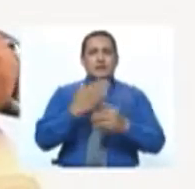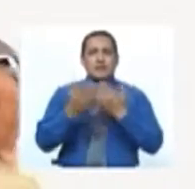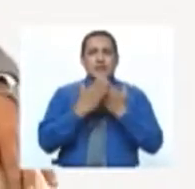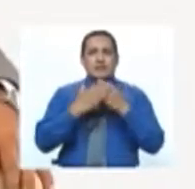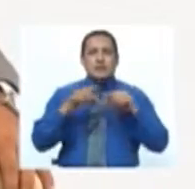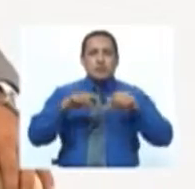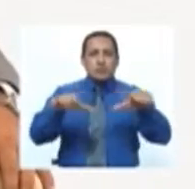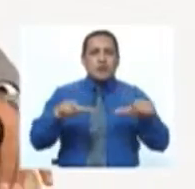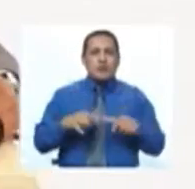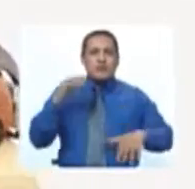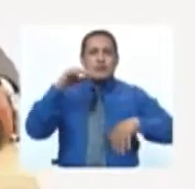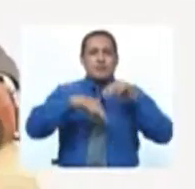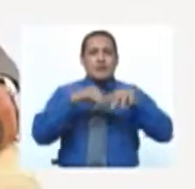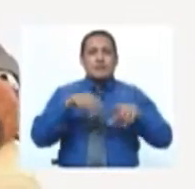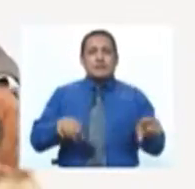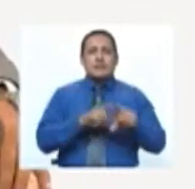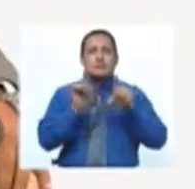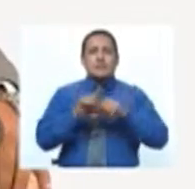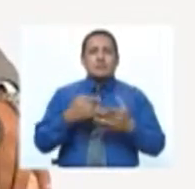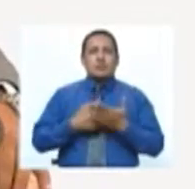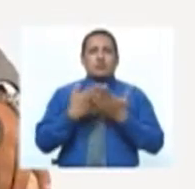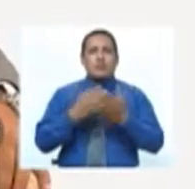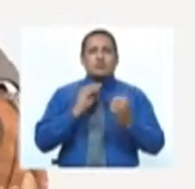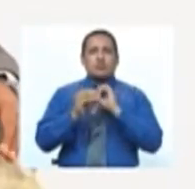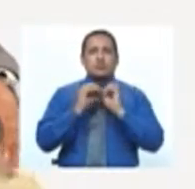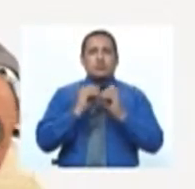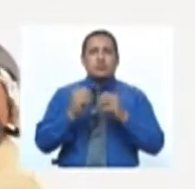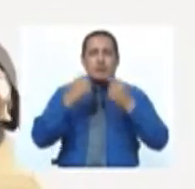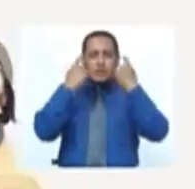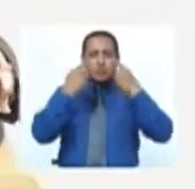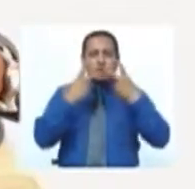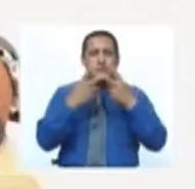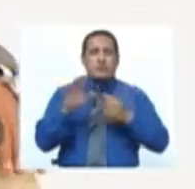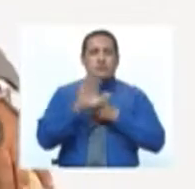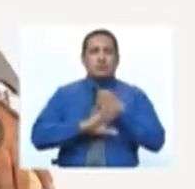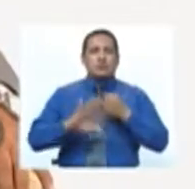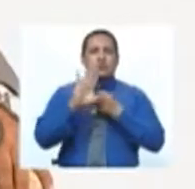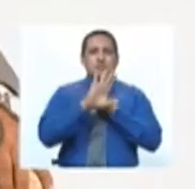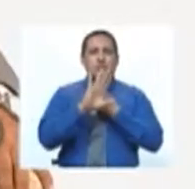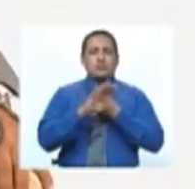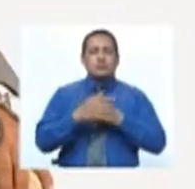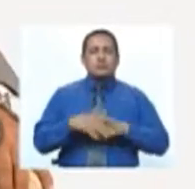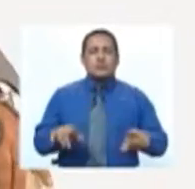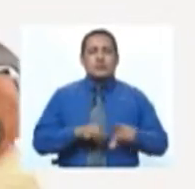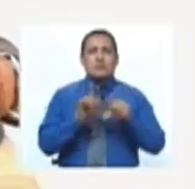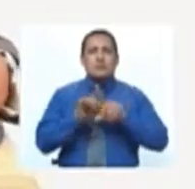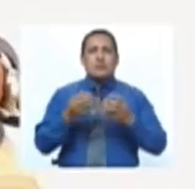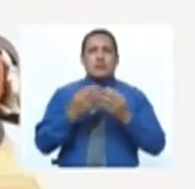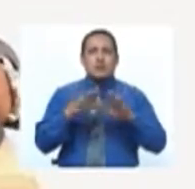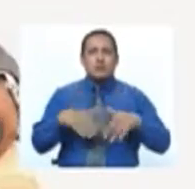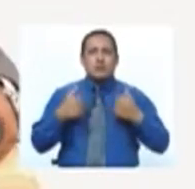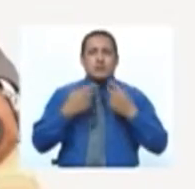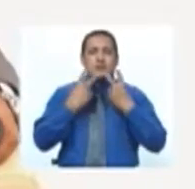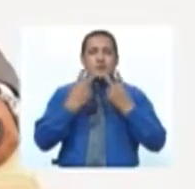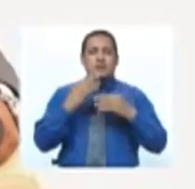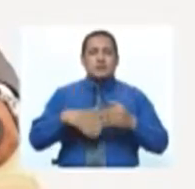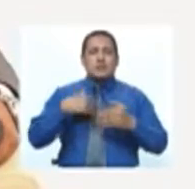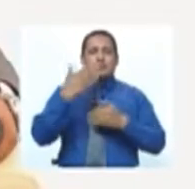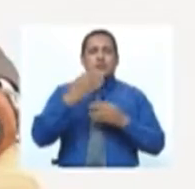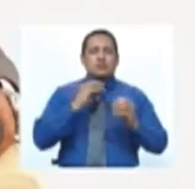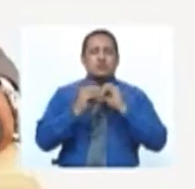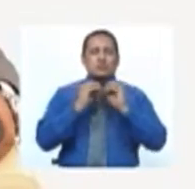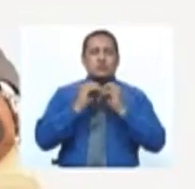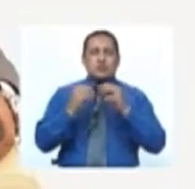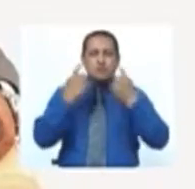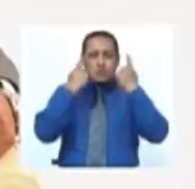colindante a las zonas de playas, y a su vez establece mecanismos de defensa para poder en efecto también